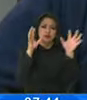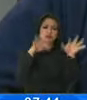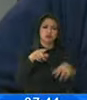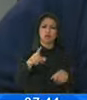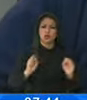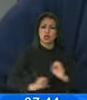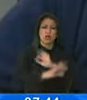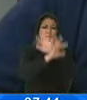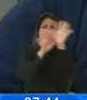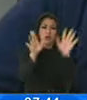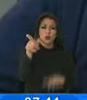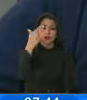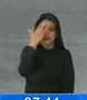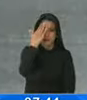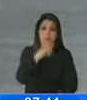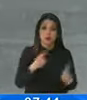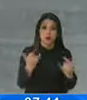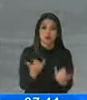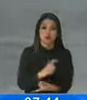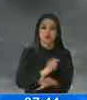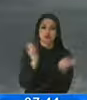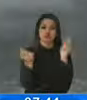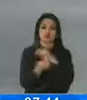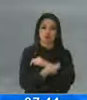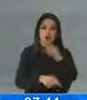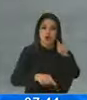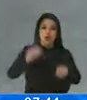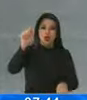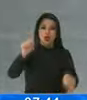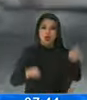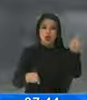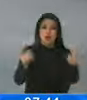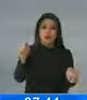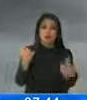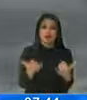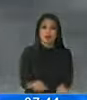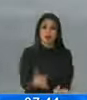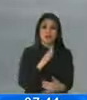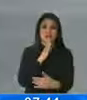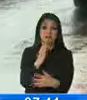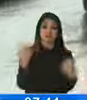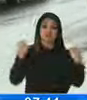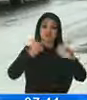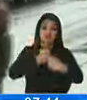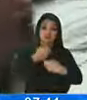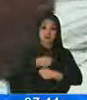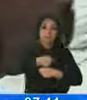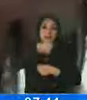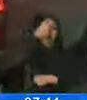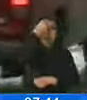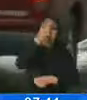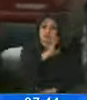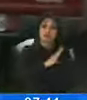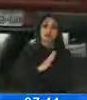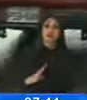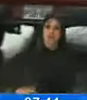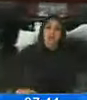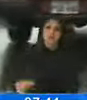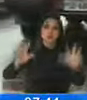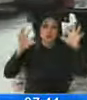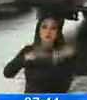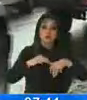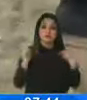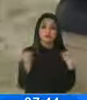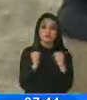época de sequía, y eso ha cambiado. Por lo que en esta época debe considerar llevar a la mano siempre su abrigo y un paraguas para que ni las lluvias ni el frío